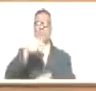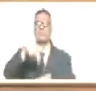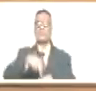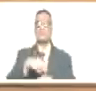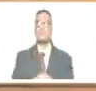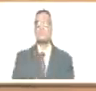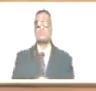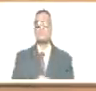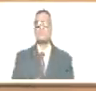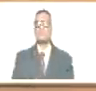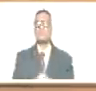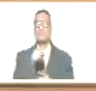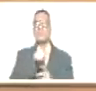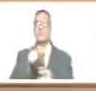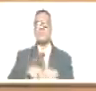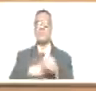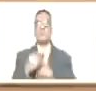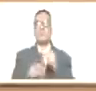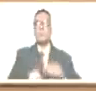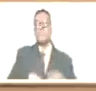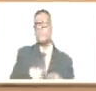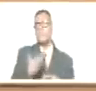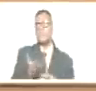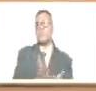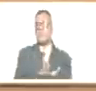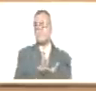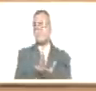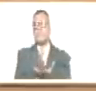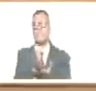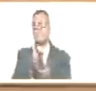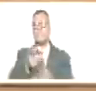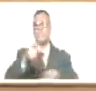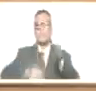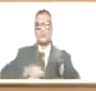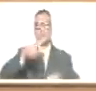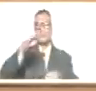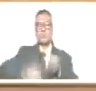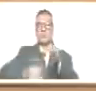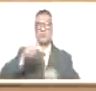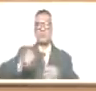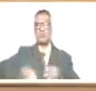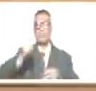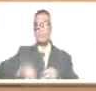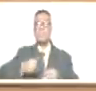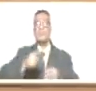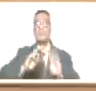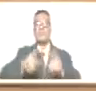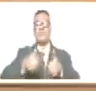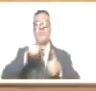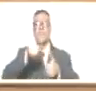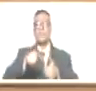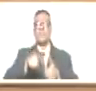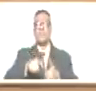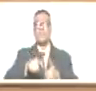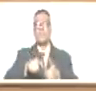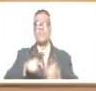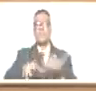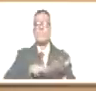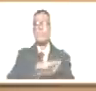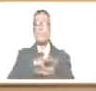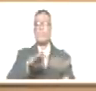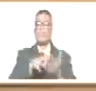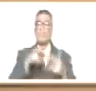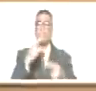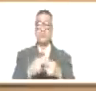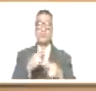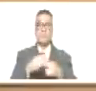los efectos de que pueda continuar el juicio que se ha iniciado por graves actos de corrupción en la